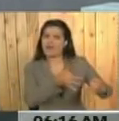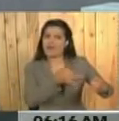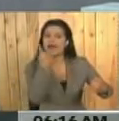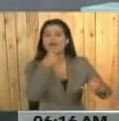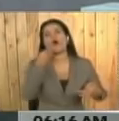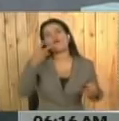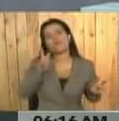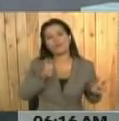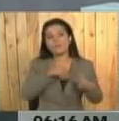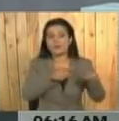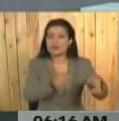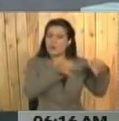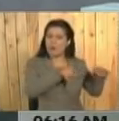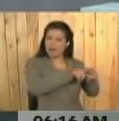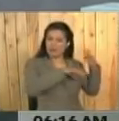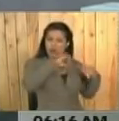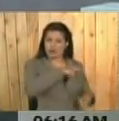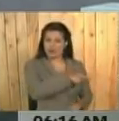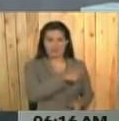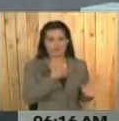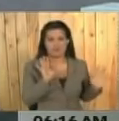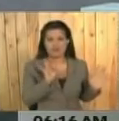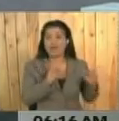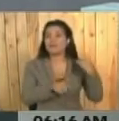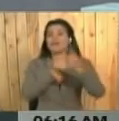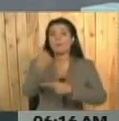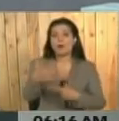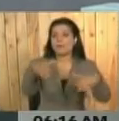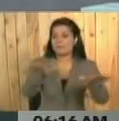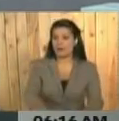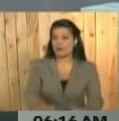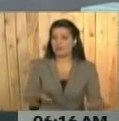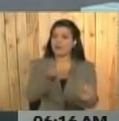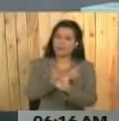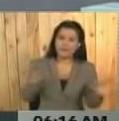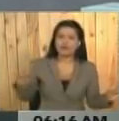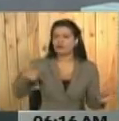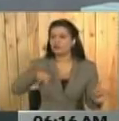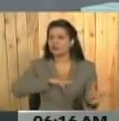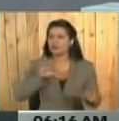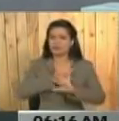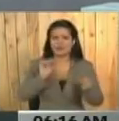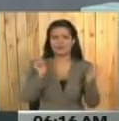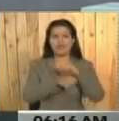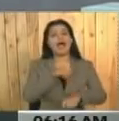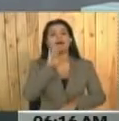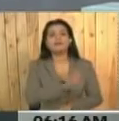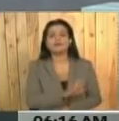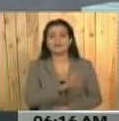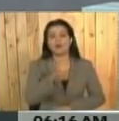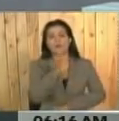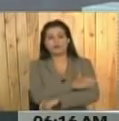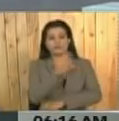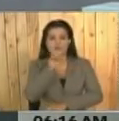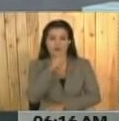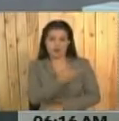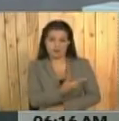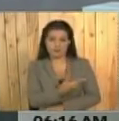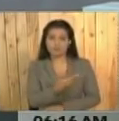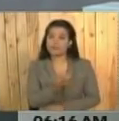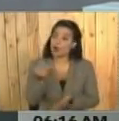y y y luego ir a paro y llegar nosotros Esa es la receta que le tiene la derecha A los venezolanos